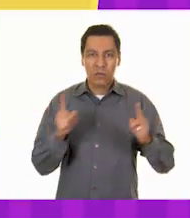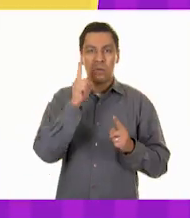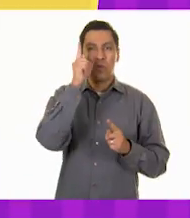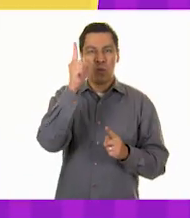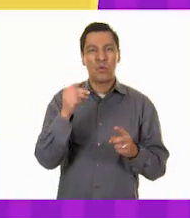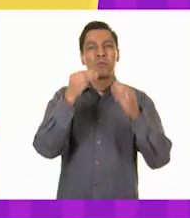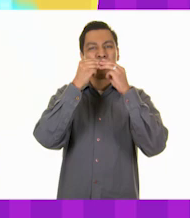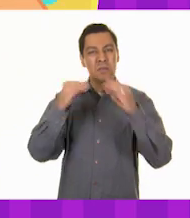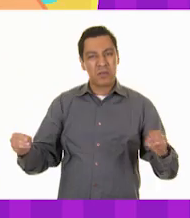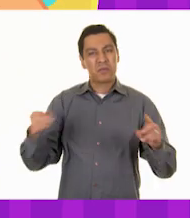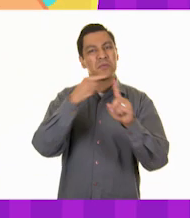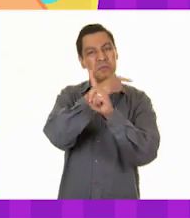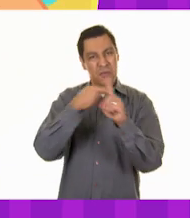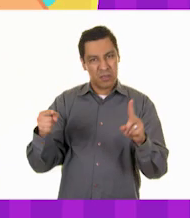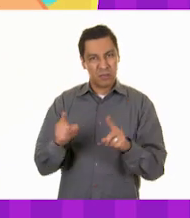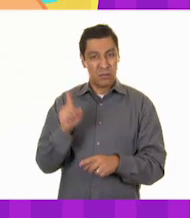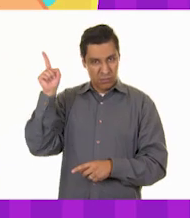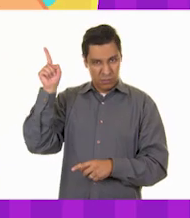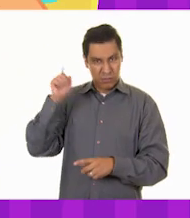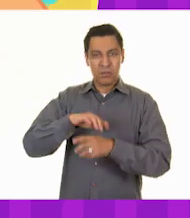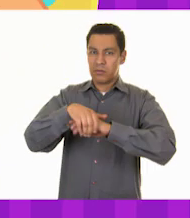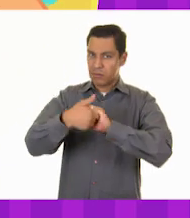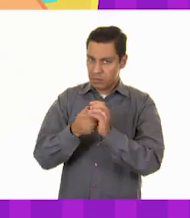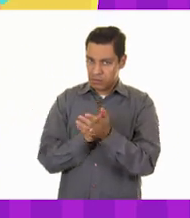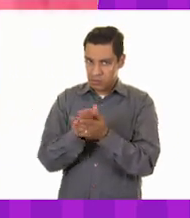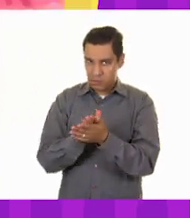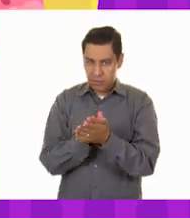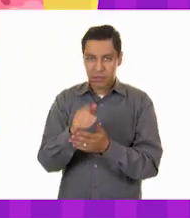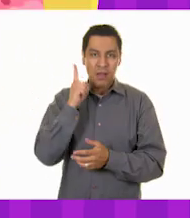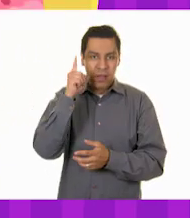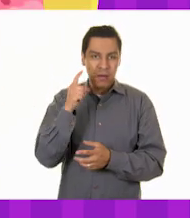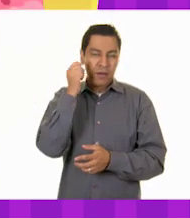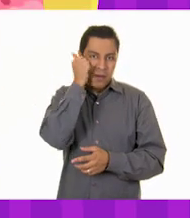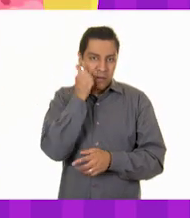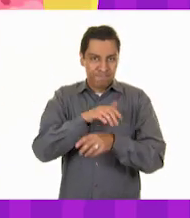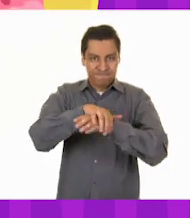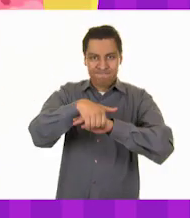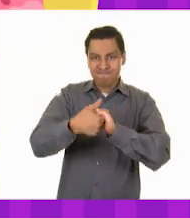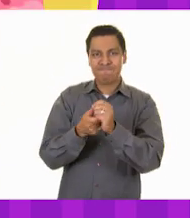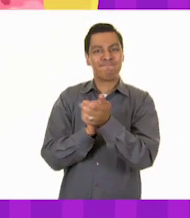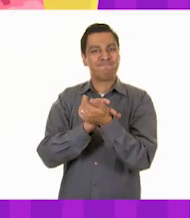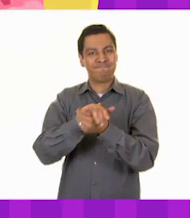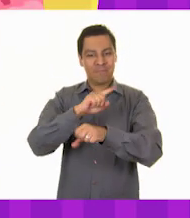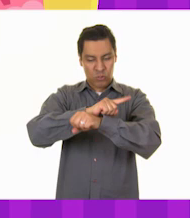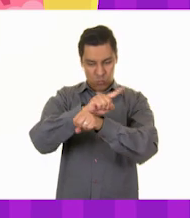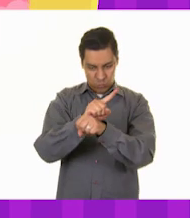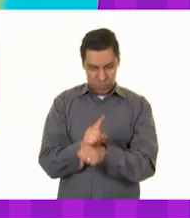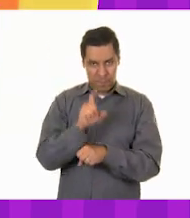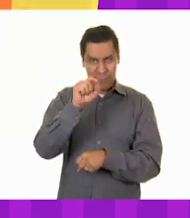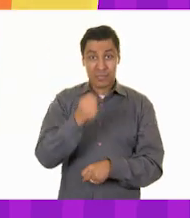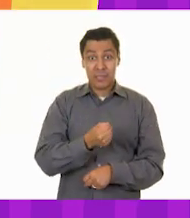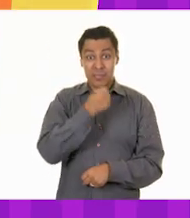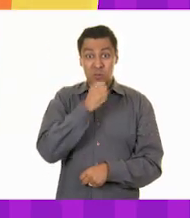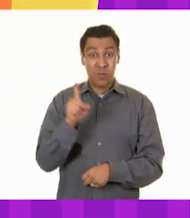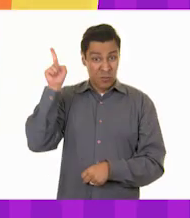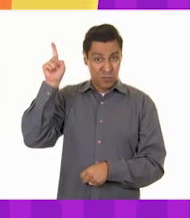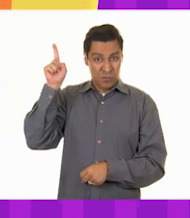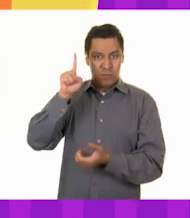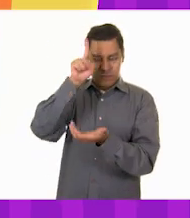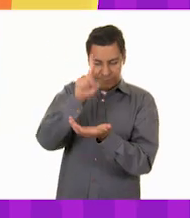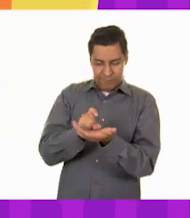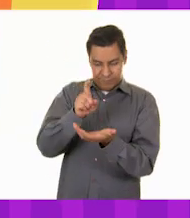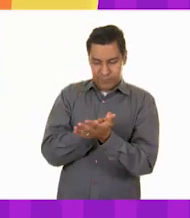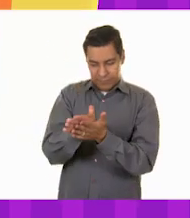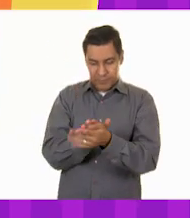demás lo haga te las manos muy seguidos con agua y jabón por lo menos durante 20 segundos o aplicado es importante a base de